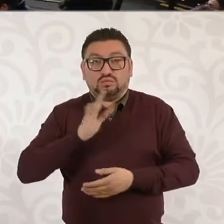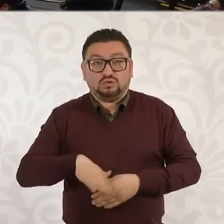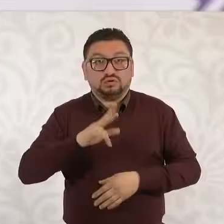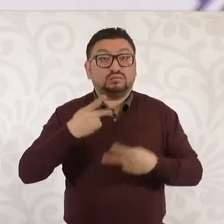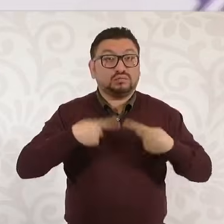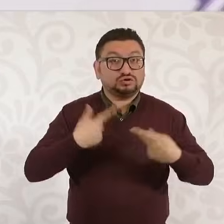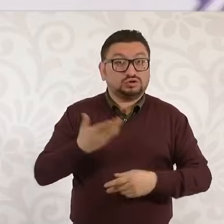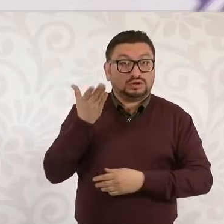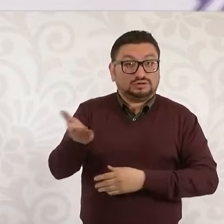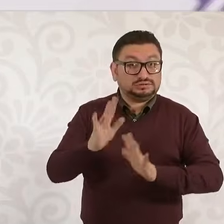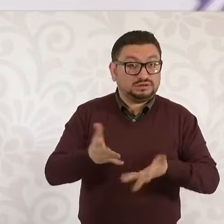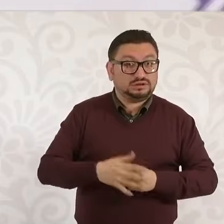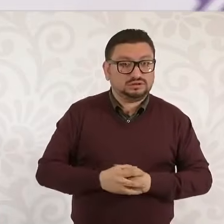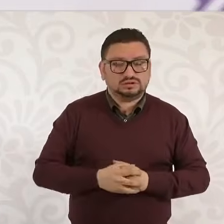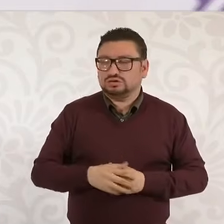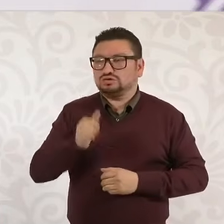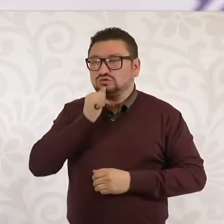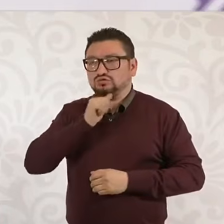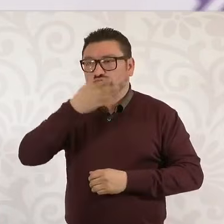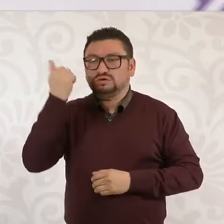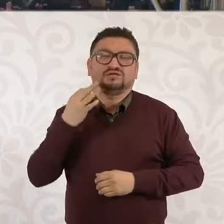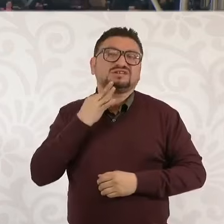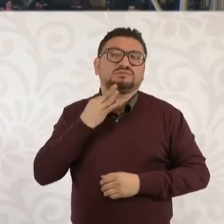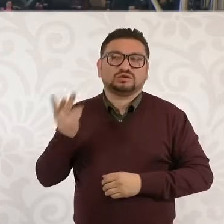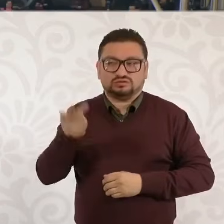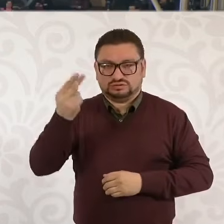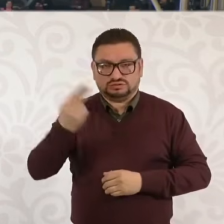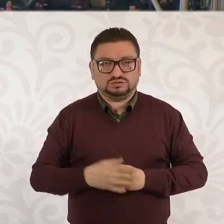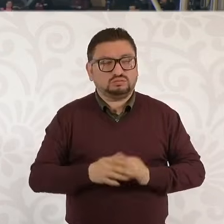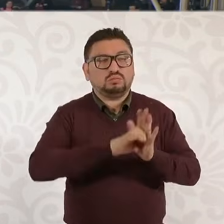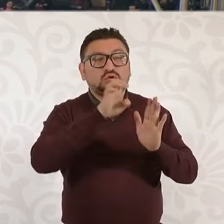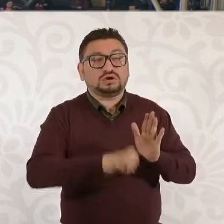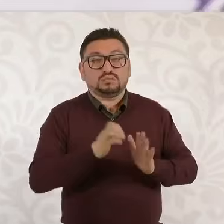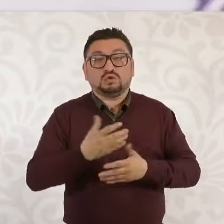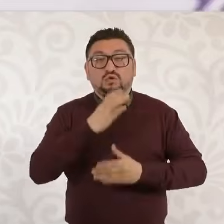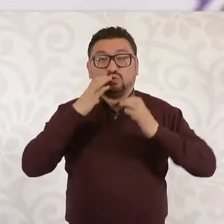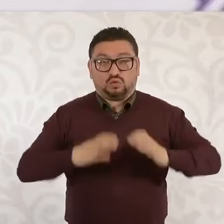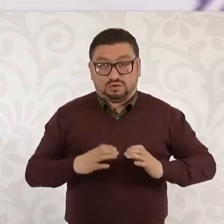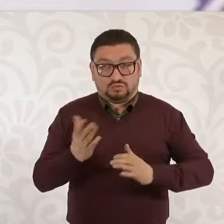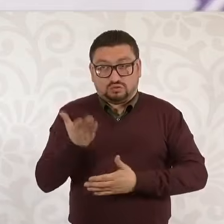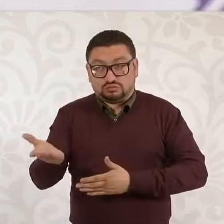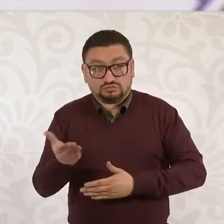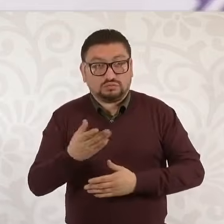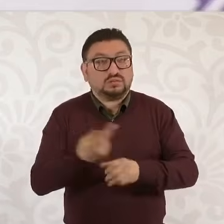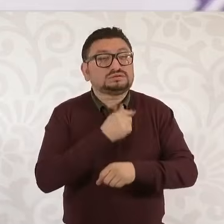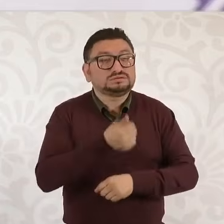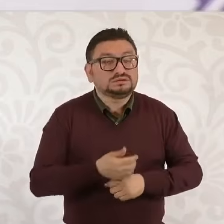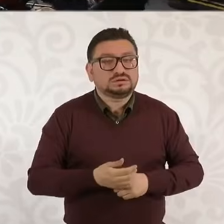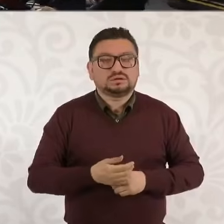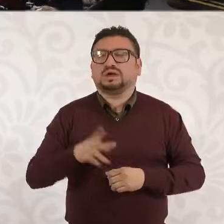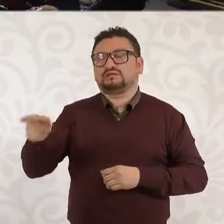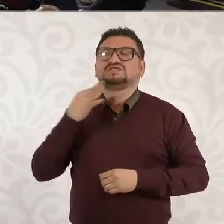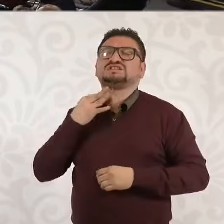sabría decirte, tendríamos que preguntar a la Fiscalía. ¿Qué pasaría si no fueran reclamados, Presidenta? Bueno, que la Fiscalía explique. Y